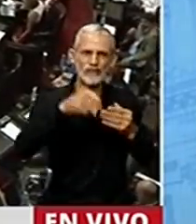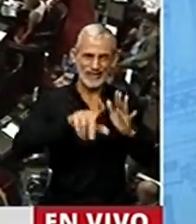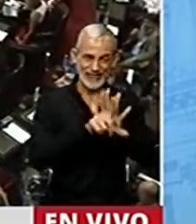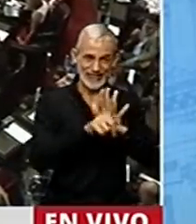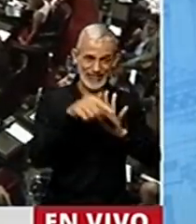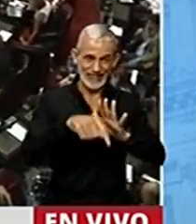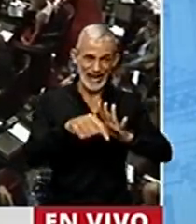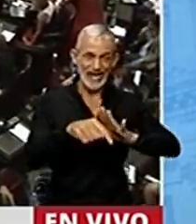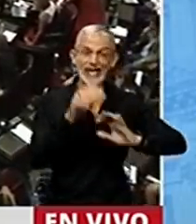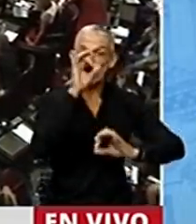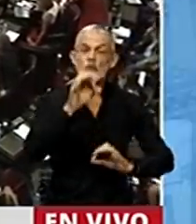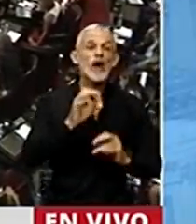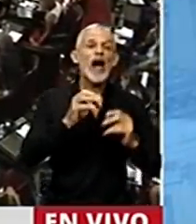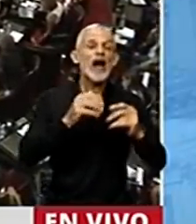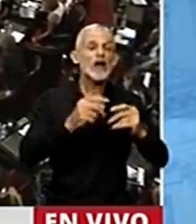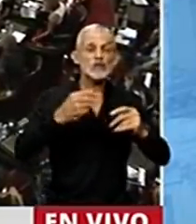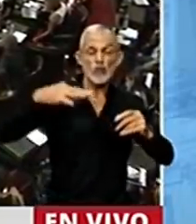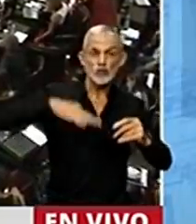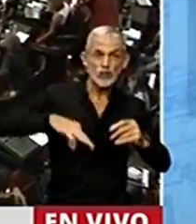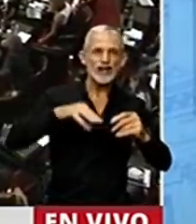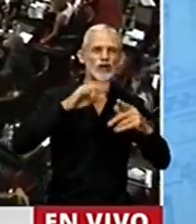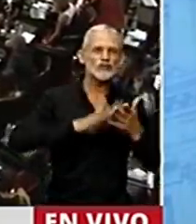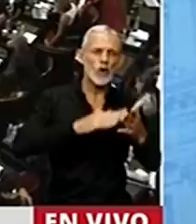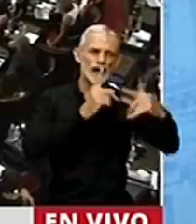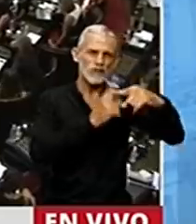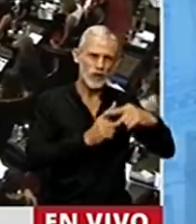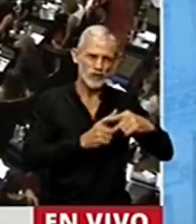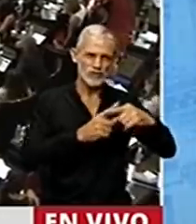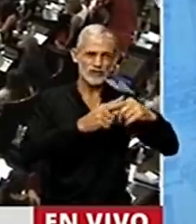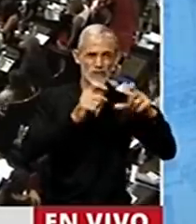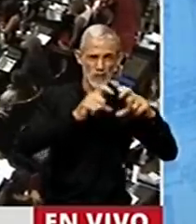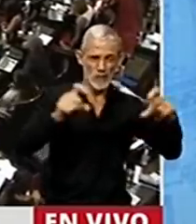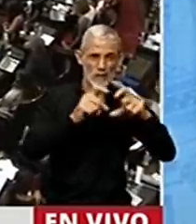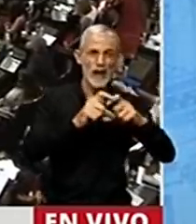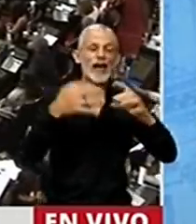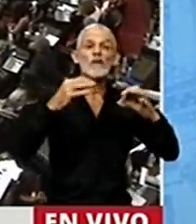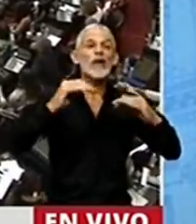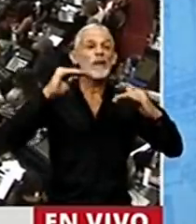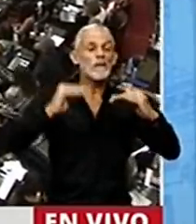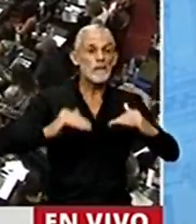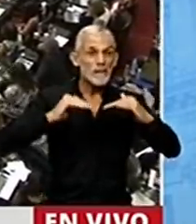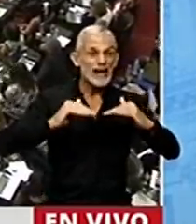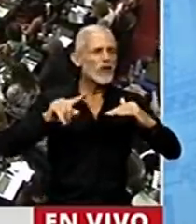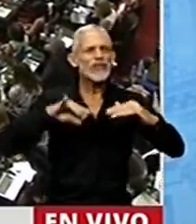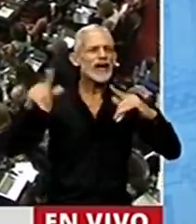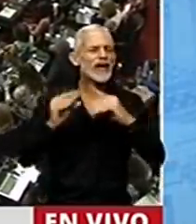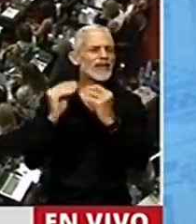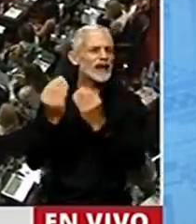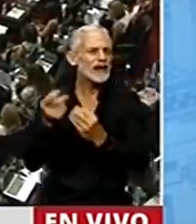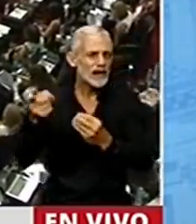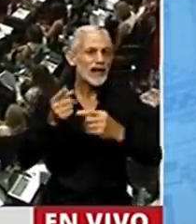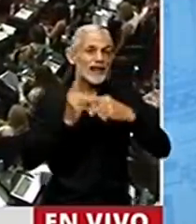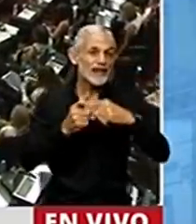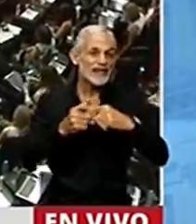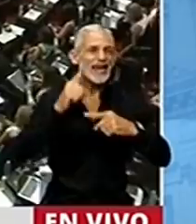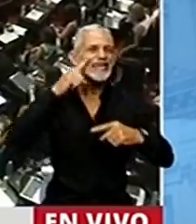presente ley. En ningún caso los haberes resultantes de la aplicación de dicho índice podrán ser inferiores a los que resulten de la aplicación